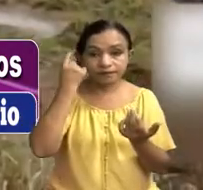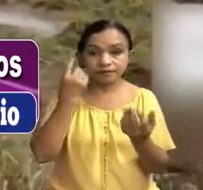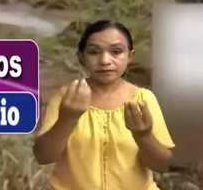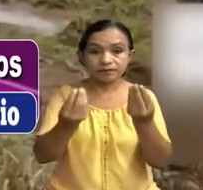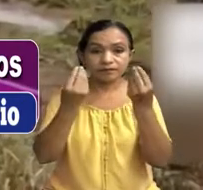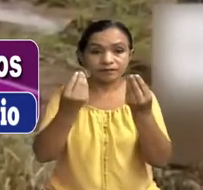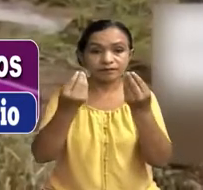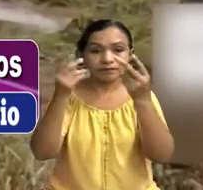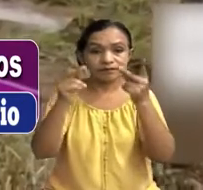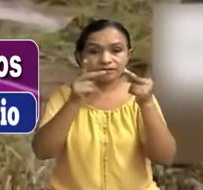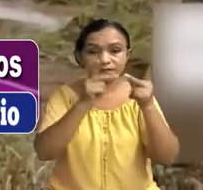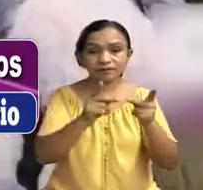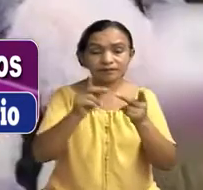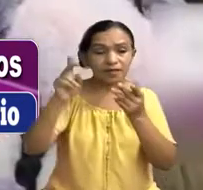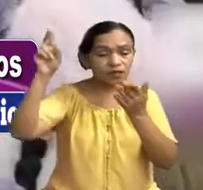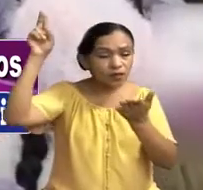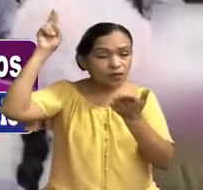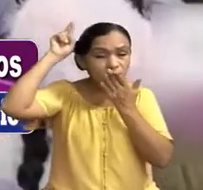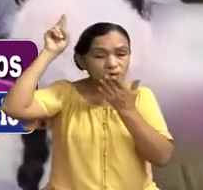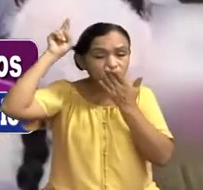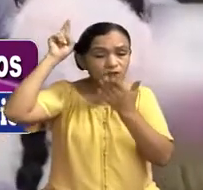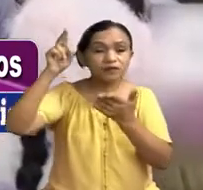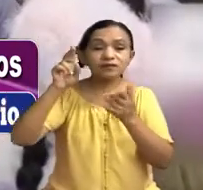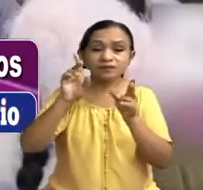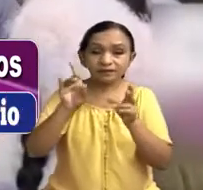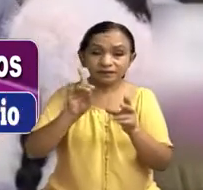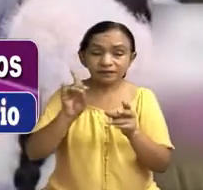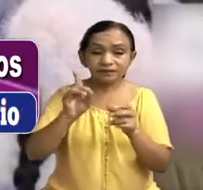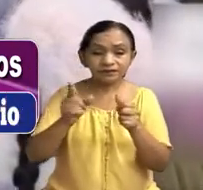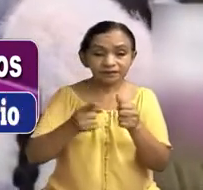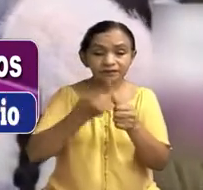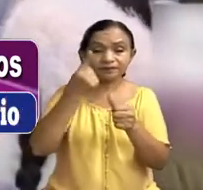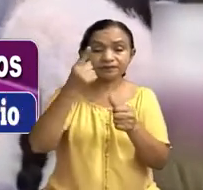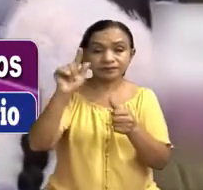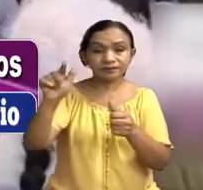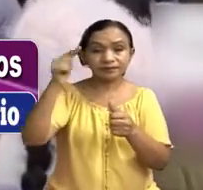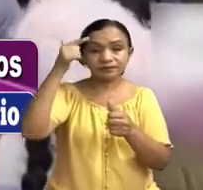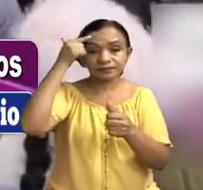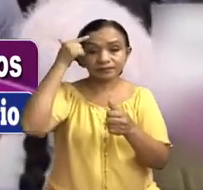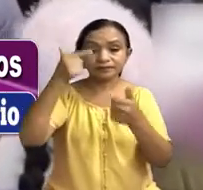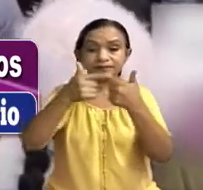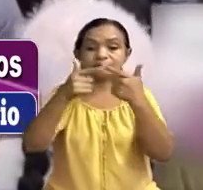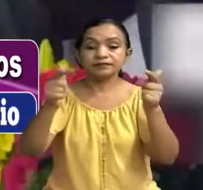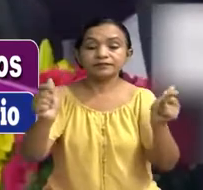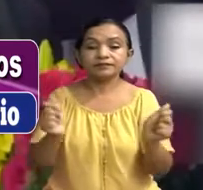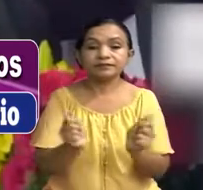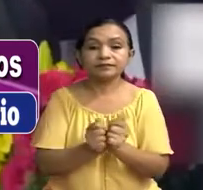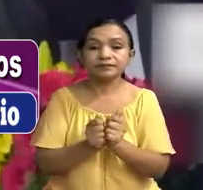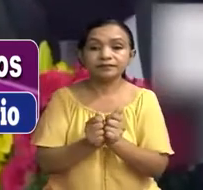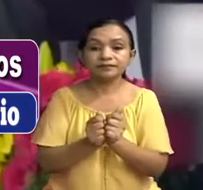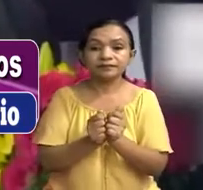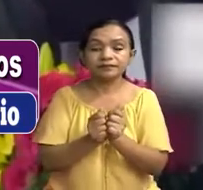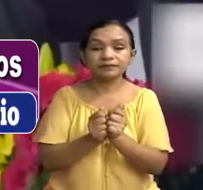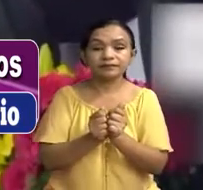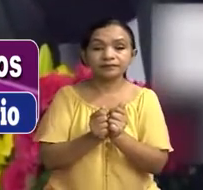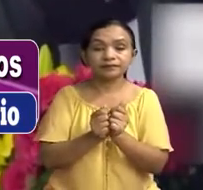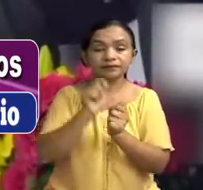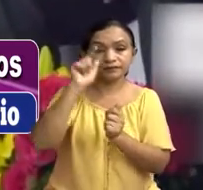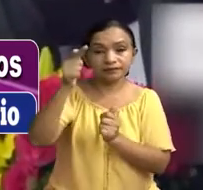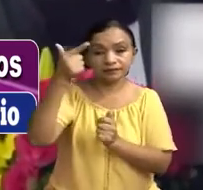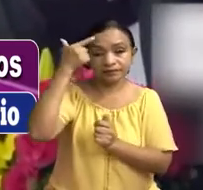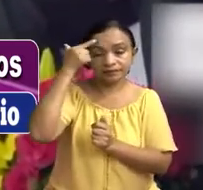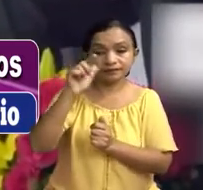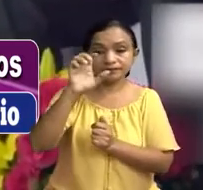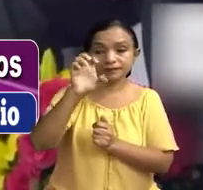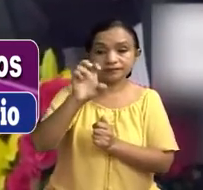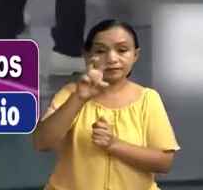mayoritariamente la población de Bolivia es indígena. Okay. Y el primer gobierno que reivindica a ese sector mayoritario es el gobierno de Evo Morales,